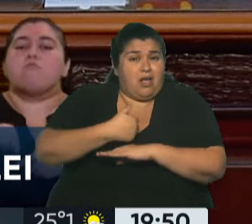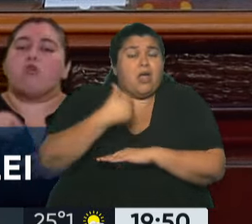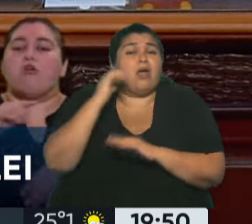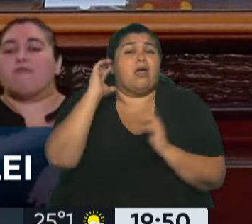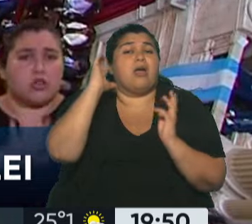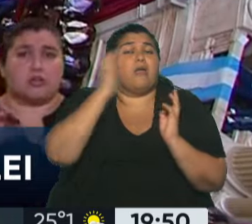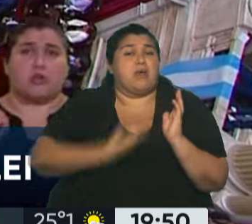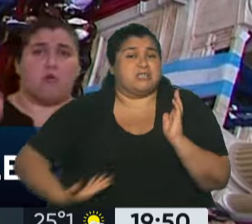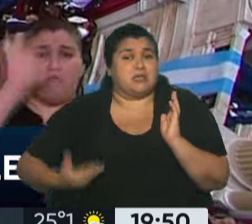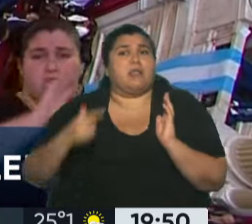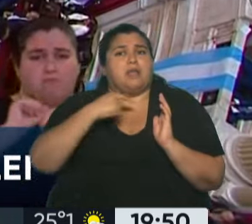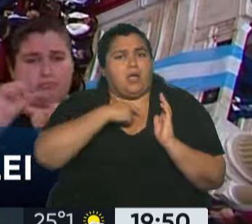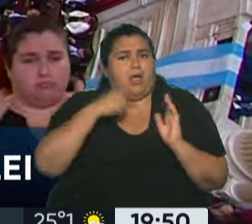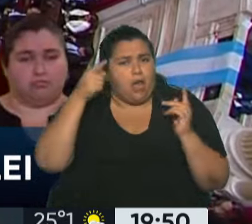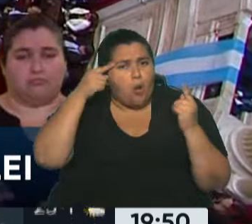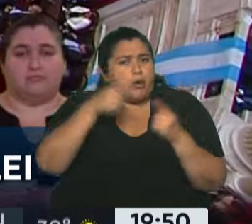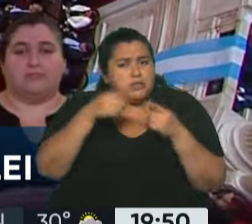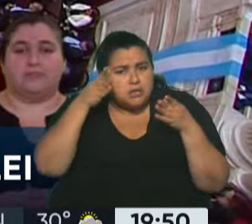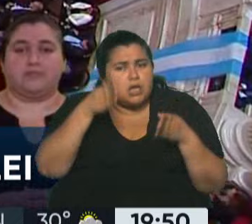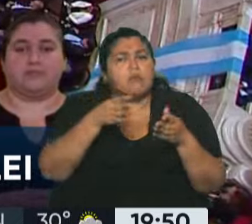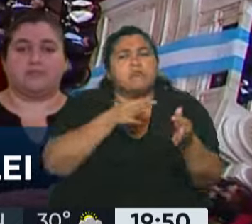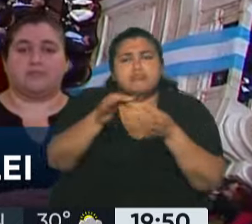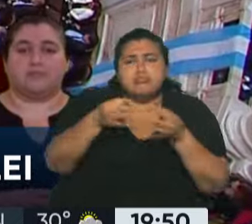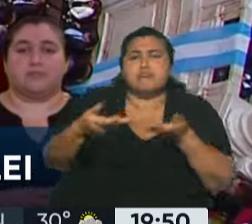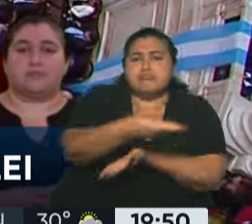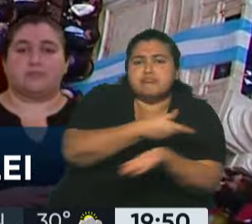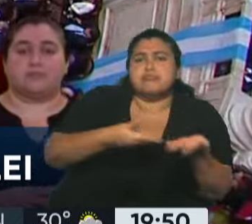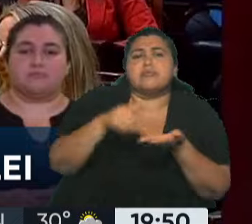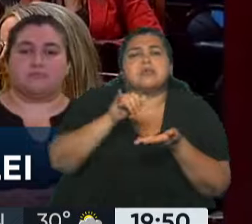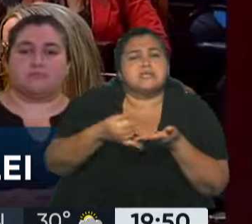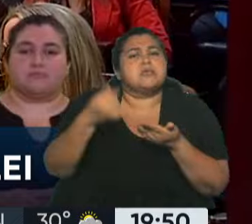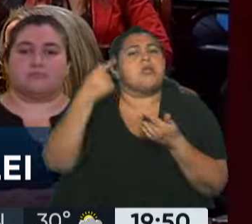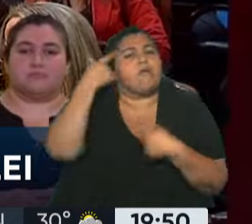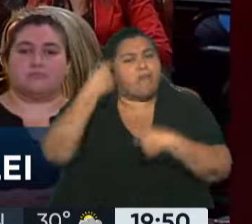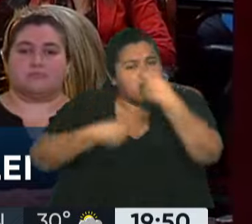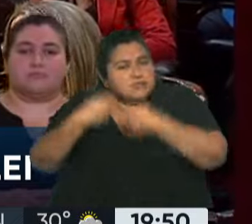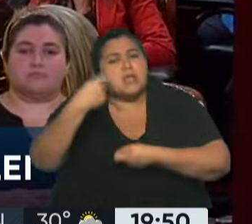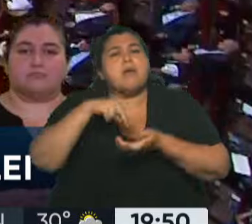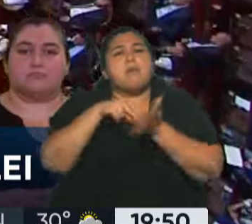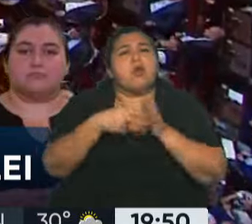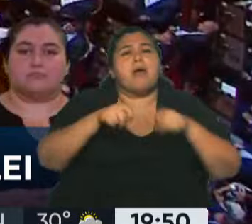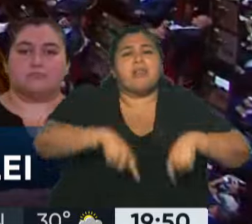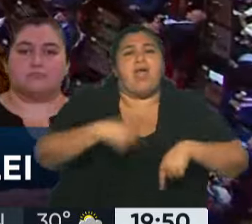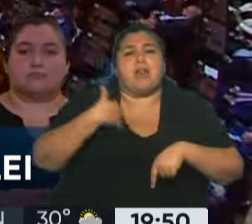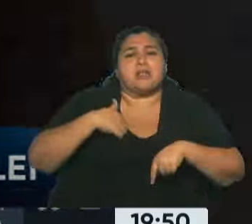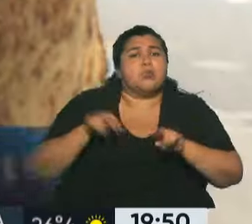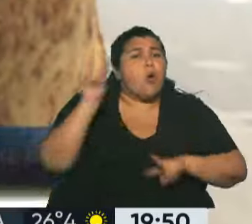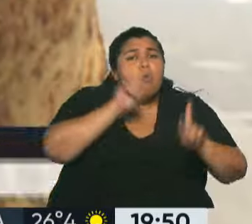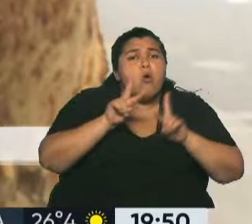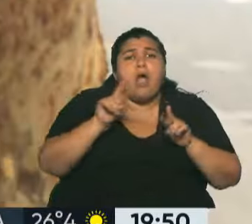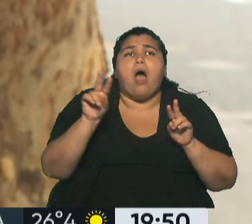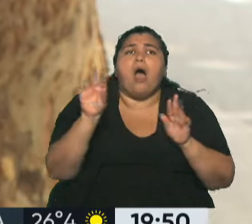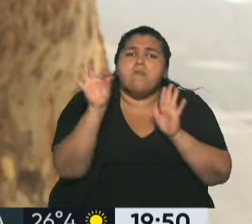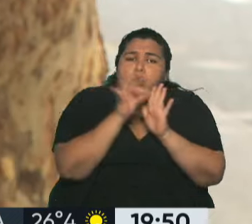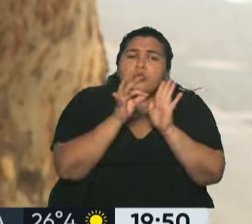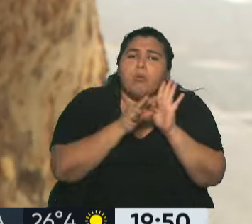de discutir con, sobre todo con madurez, todos los problemas de la Argentina y buscar puntos de acuerdo. Es algo